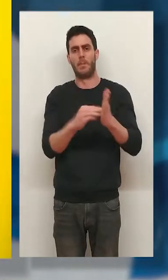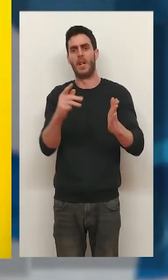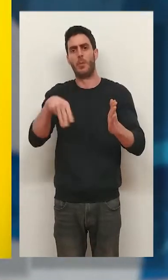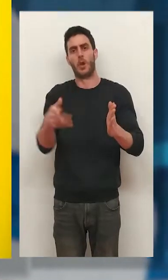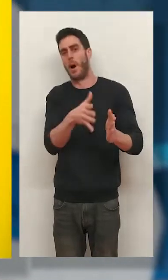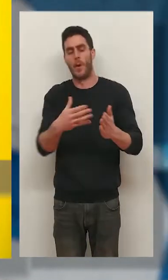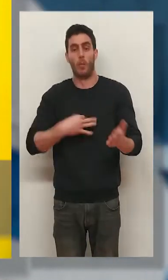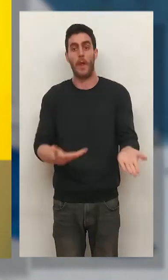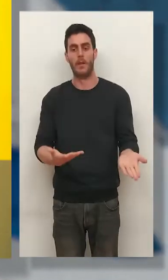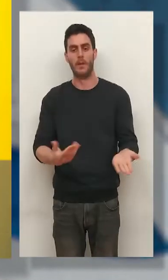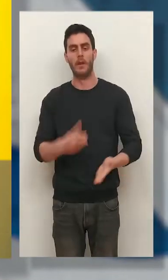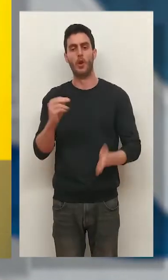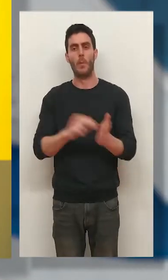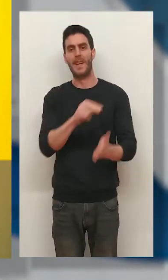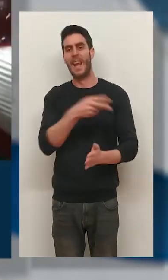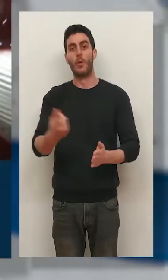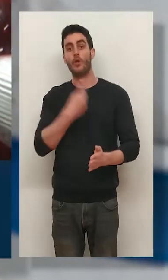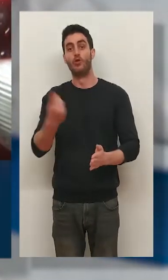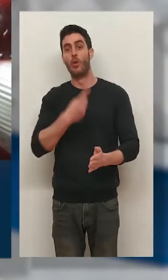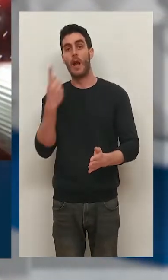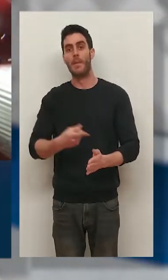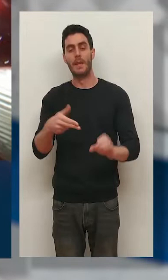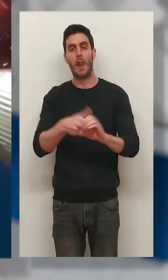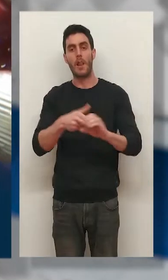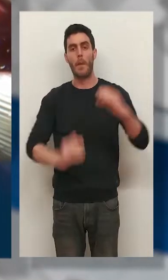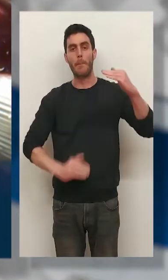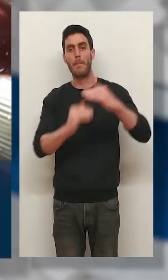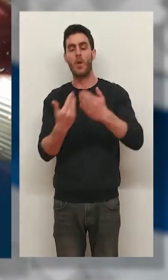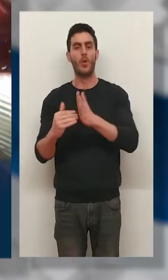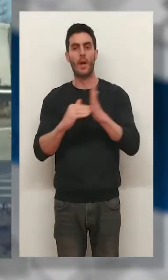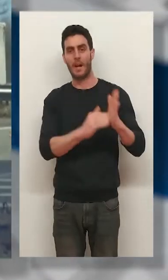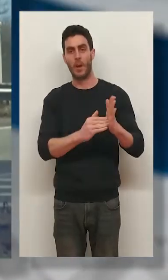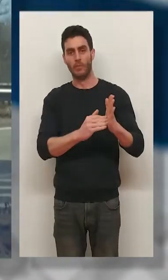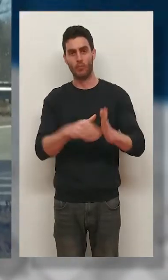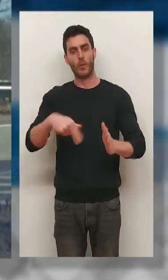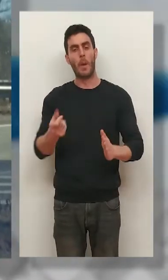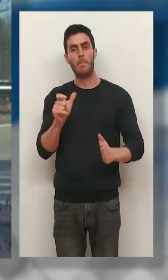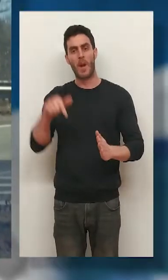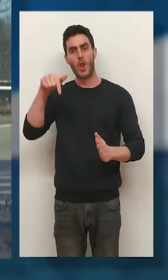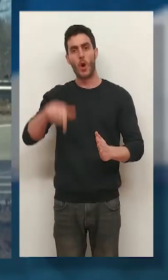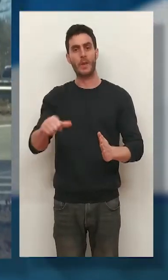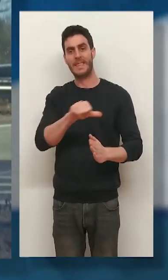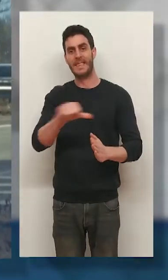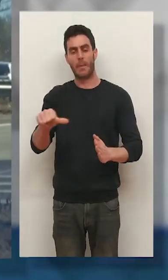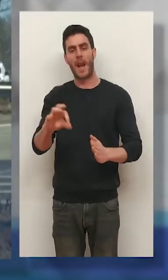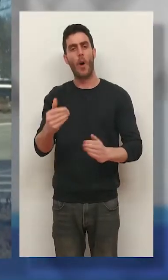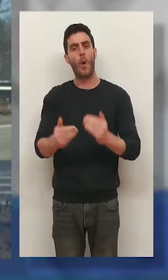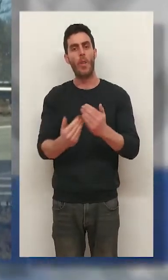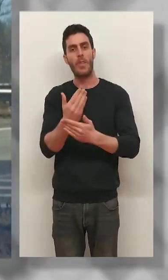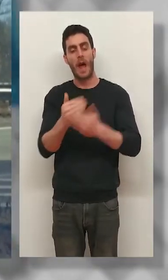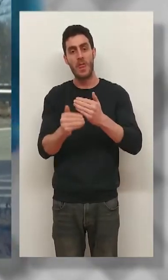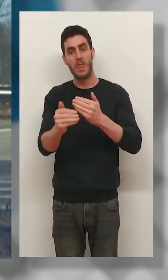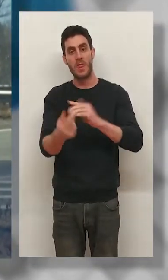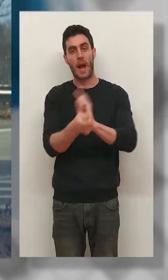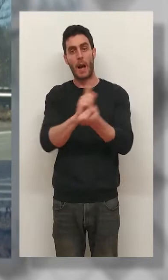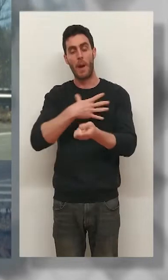kilómetros. Más de 2.000 euros solo en llenar el depósito de combustible de un camión. Es la cifra de hoy, que en tan solo unas semanas o unos